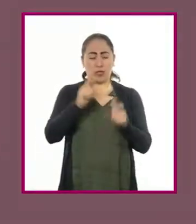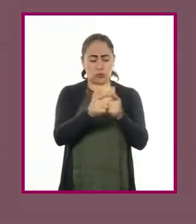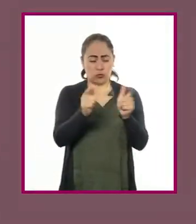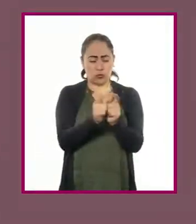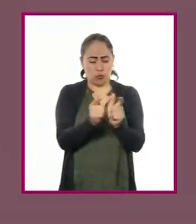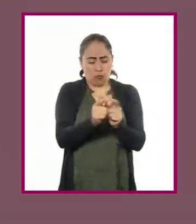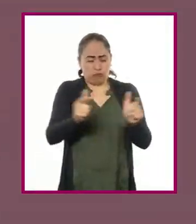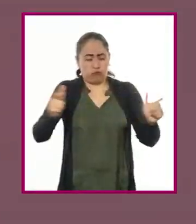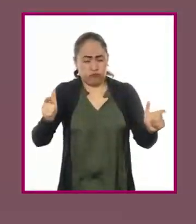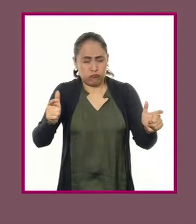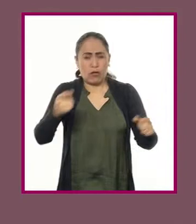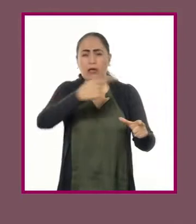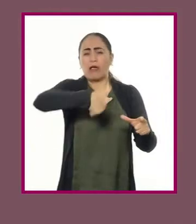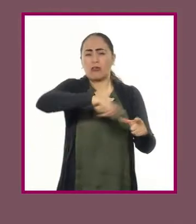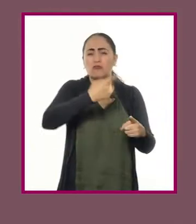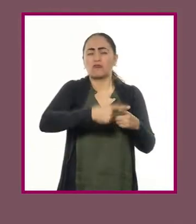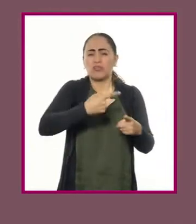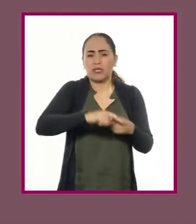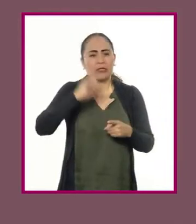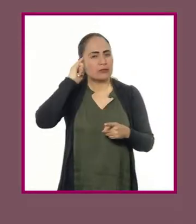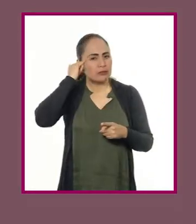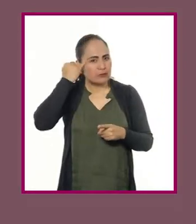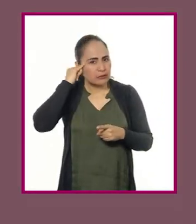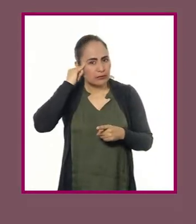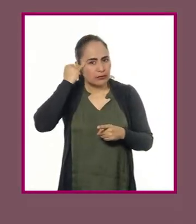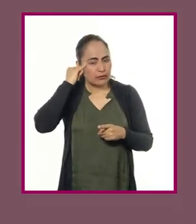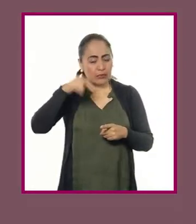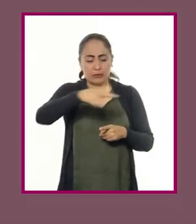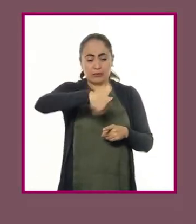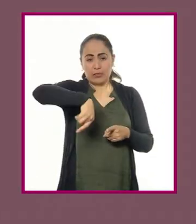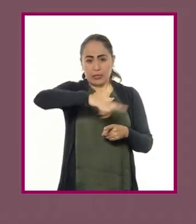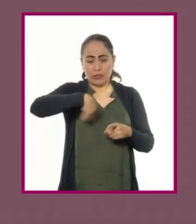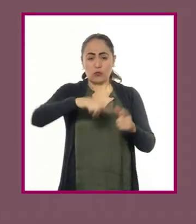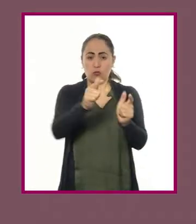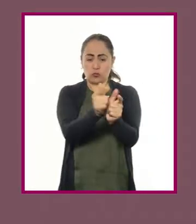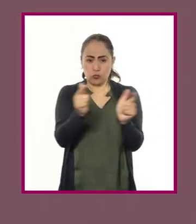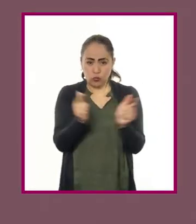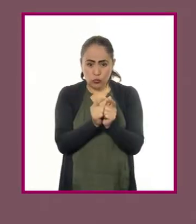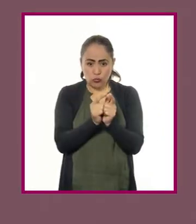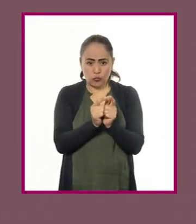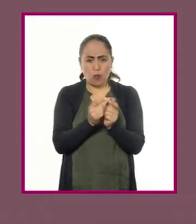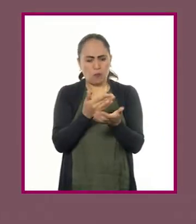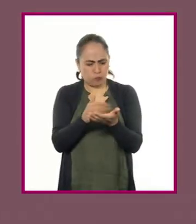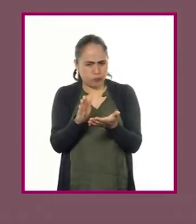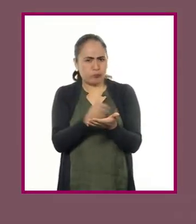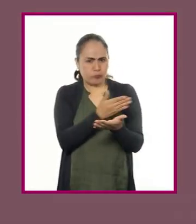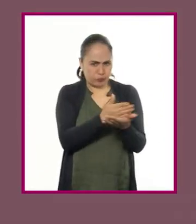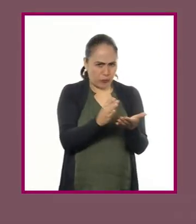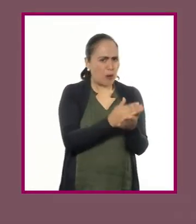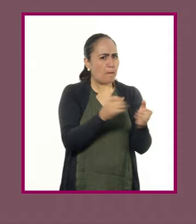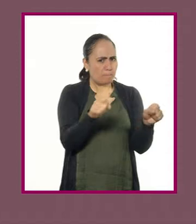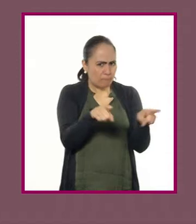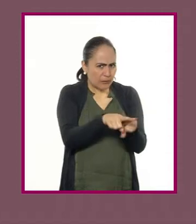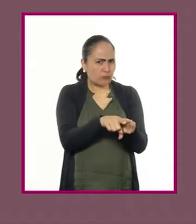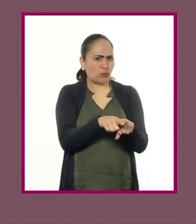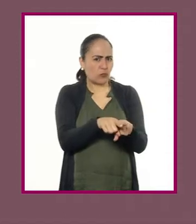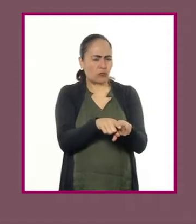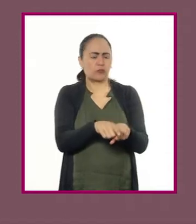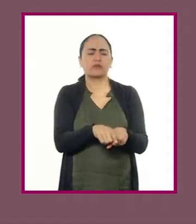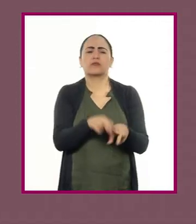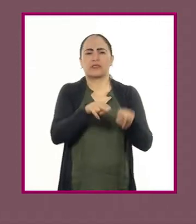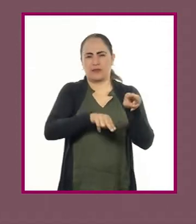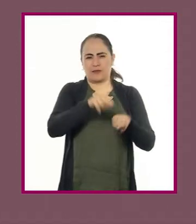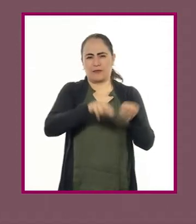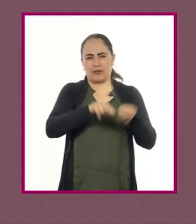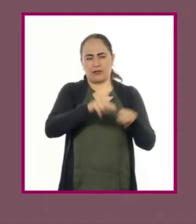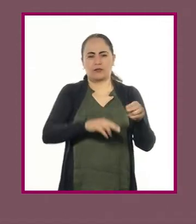fue la indígena. Al interior de este grupo también había diferencias sociales. Por ejemplo, los